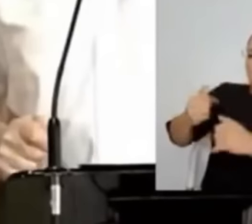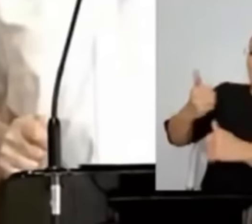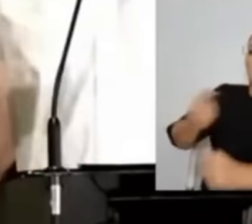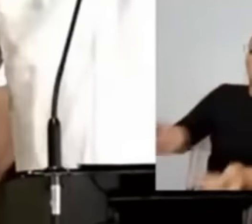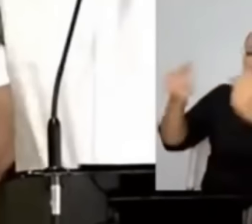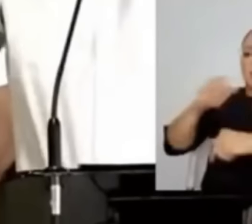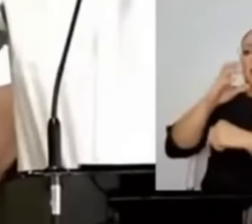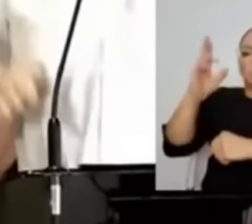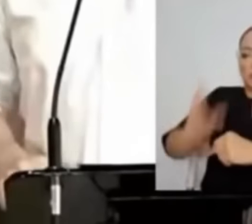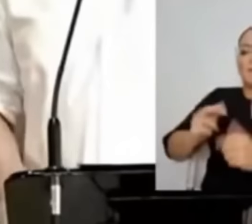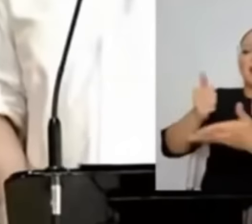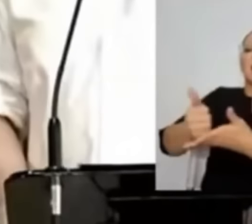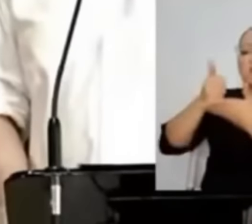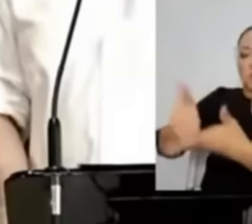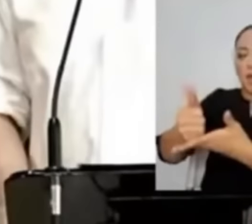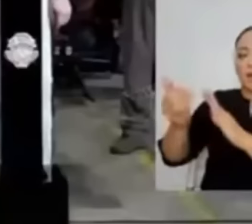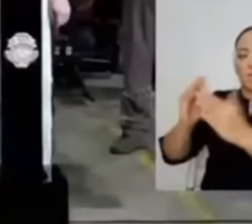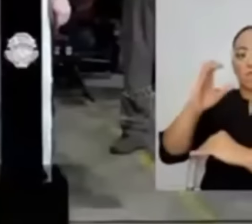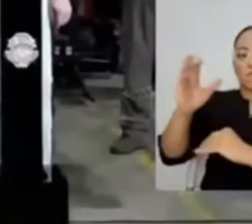Rica a ayudar.